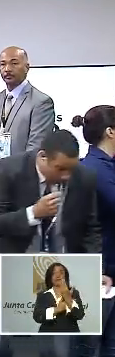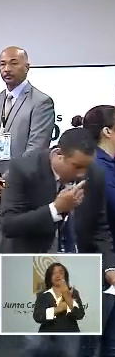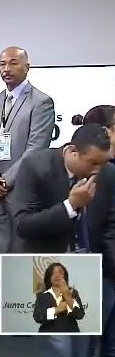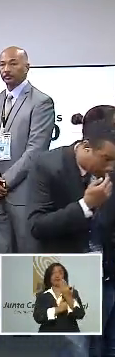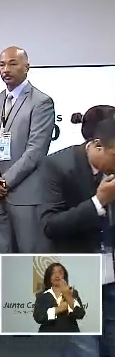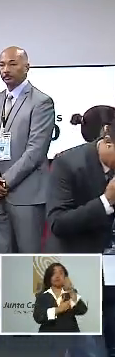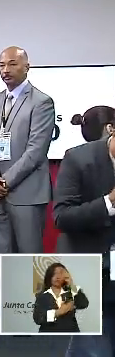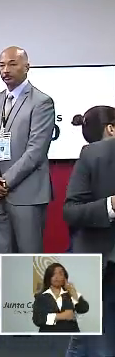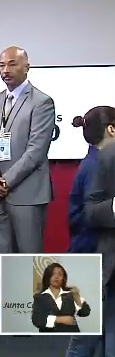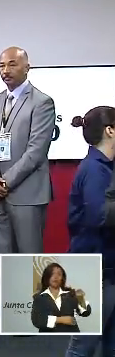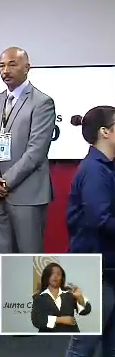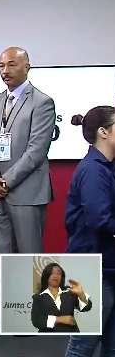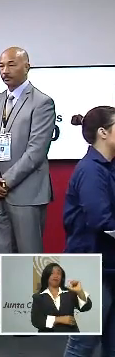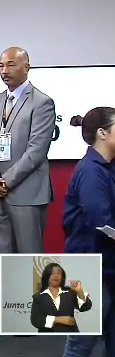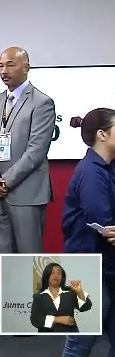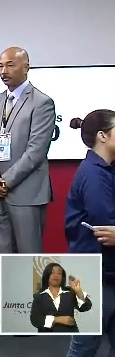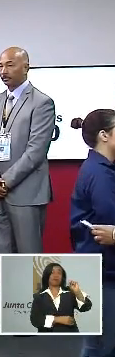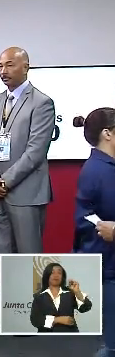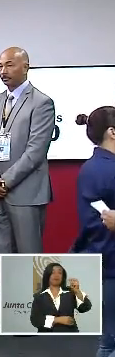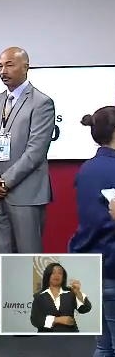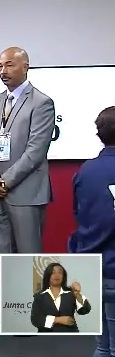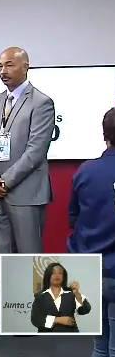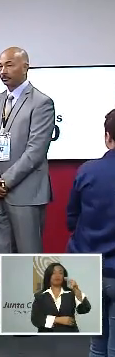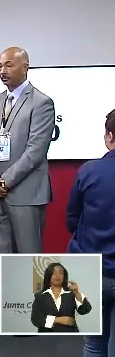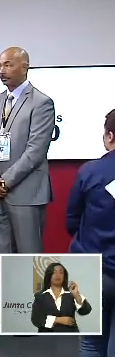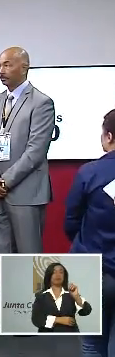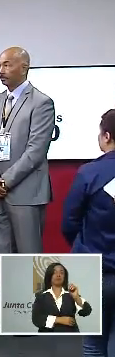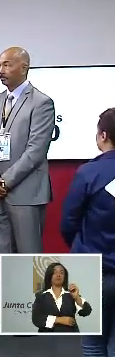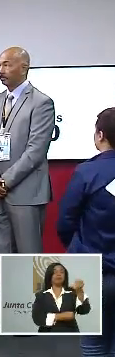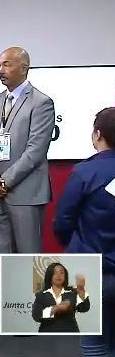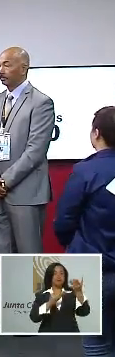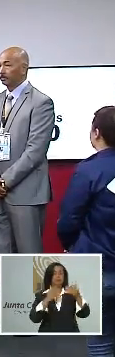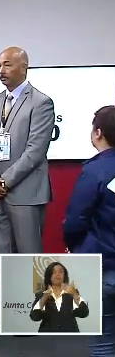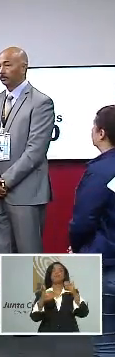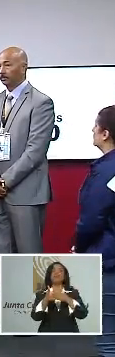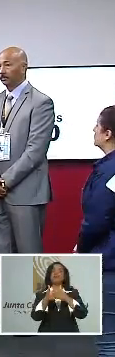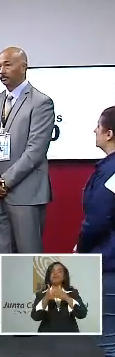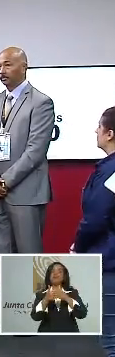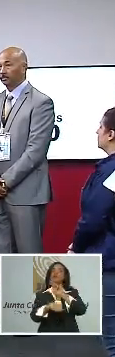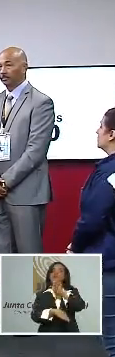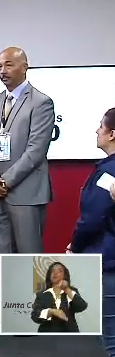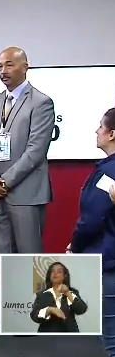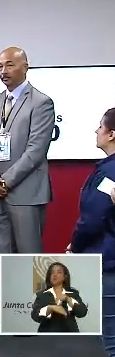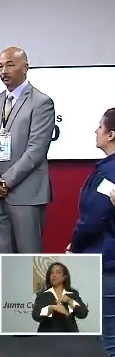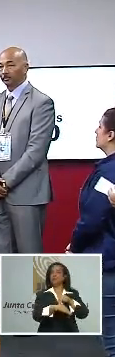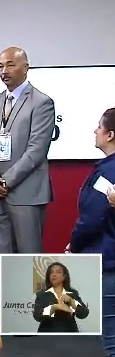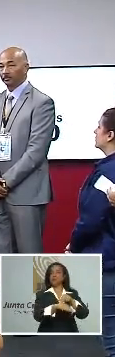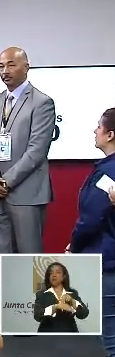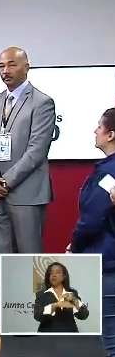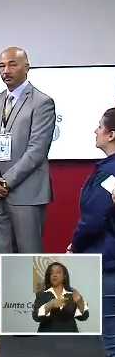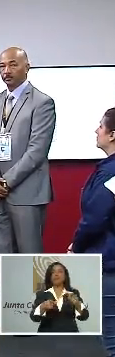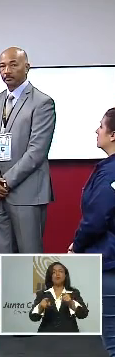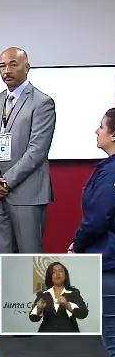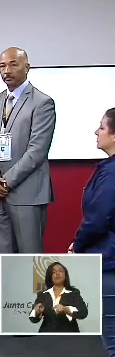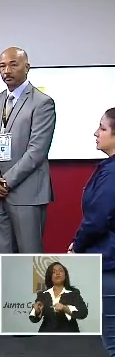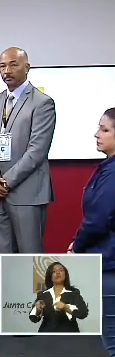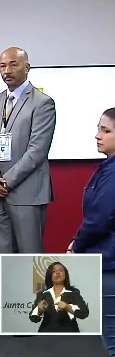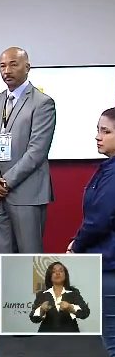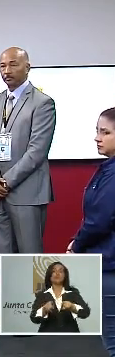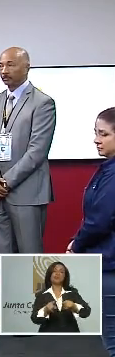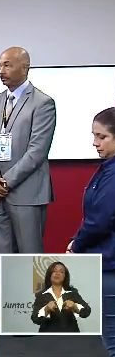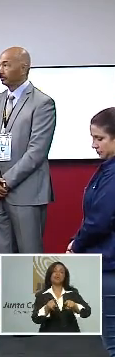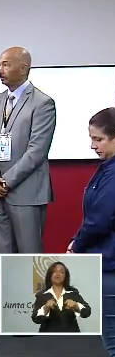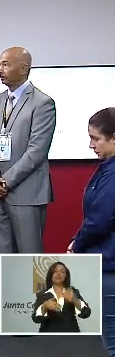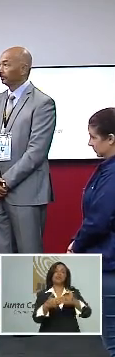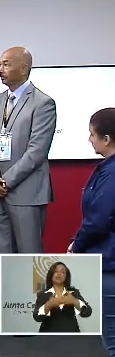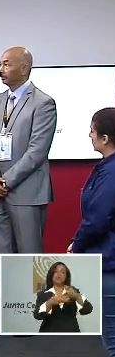todo está normalizado, como casos aislados que han pasado, pero son aislados como pasa en todo proceso